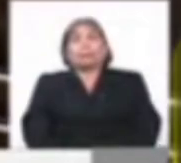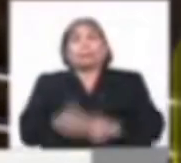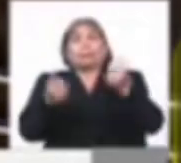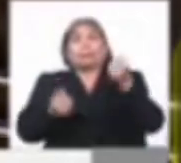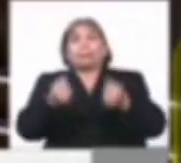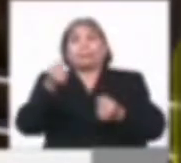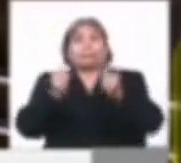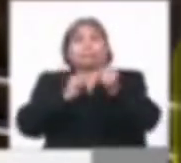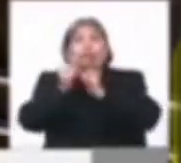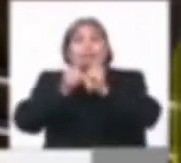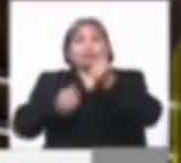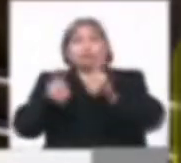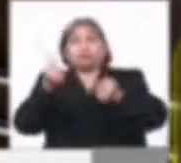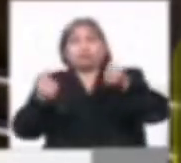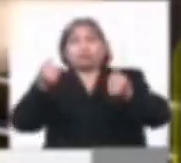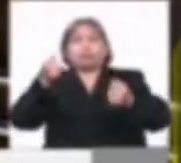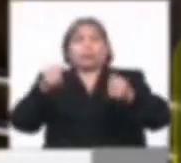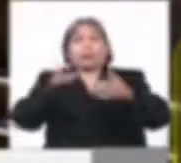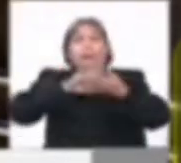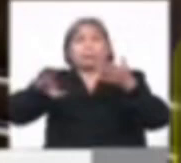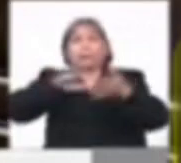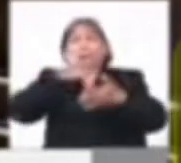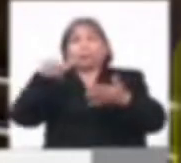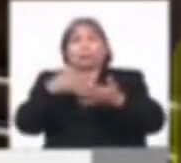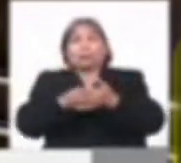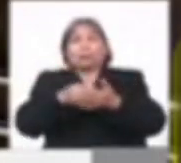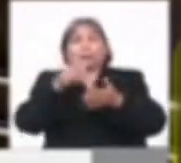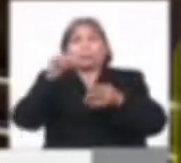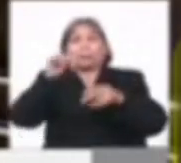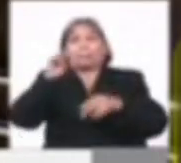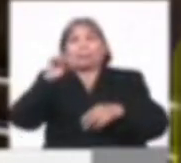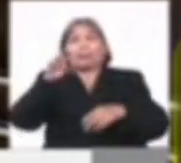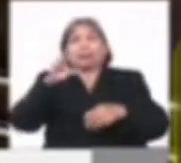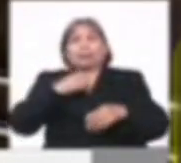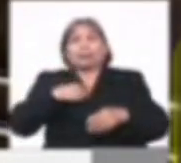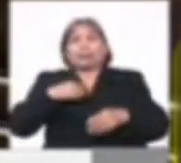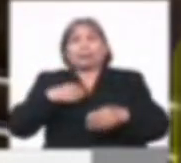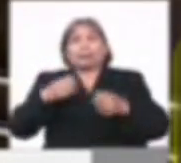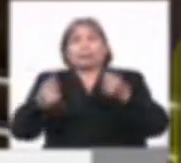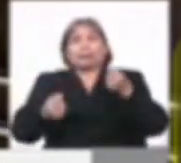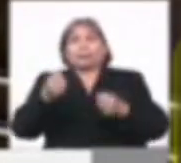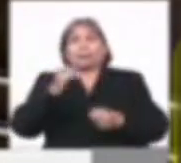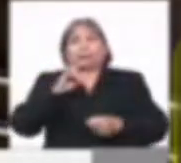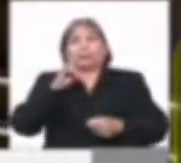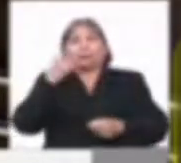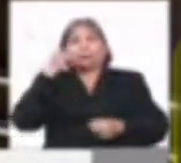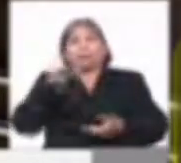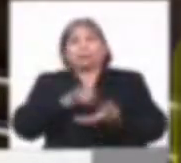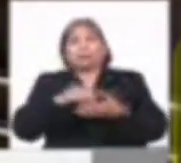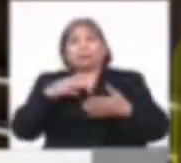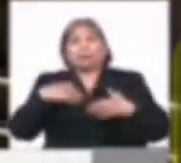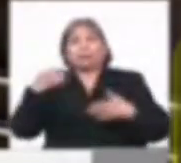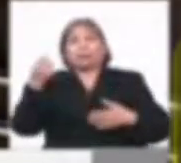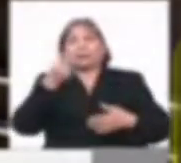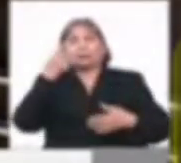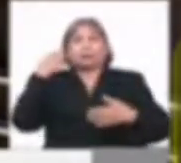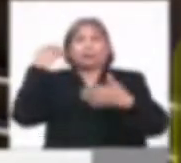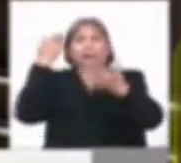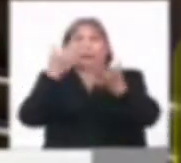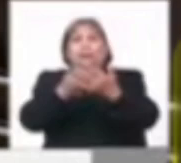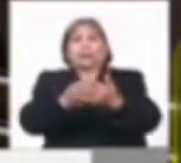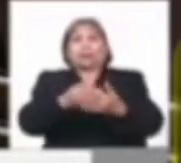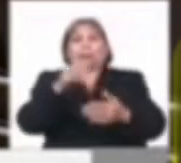carros y elimino a todas las marcas que no son el carro que yo voy a usar, para yo llegar solita